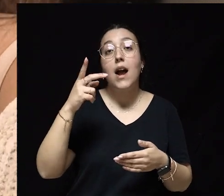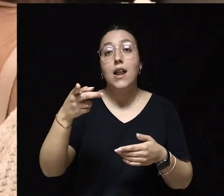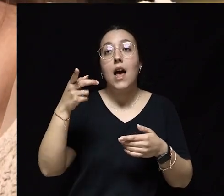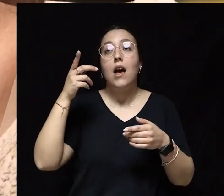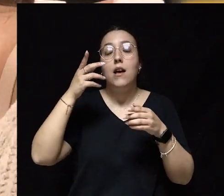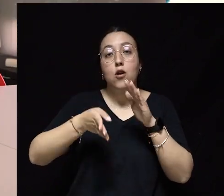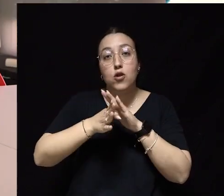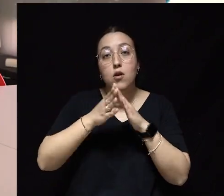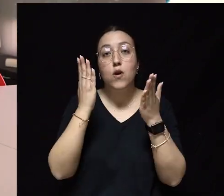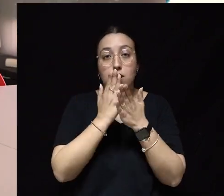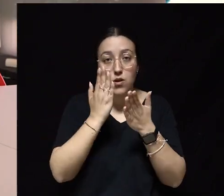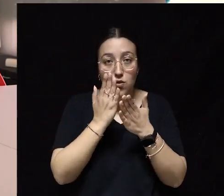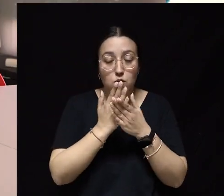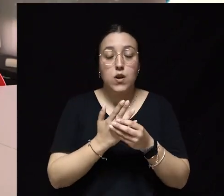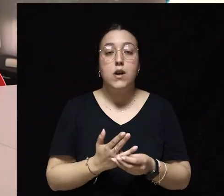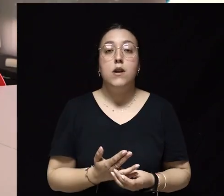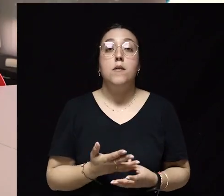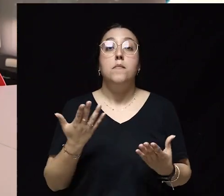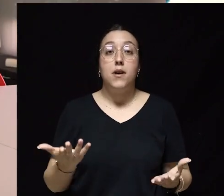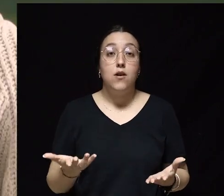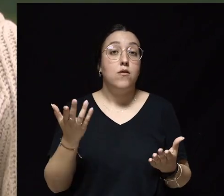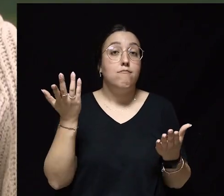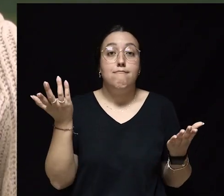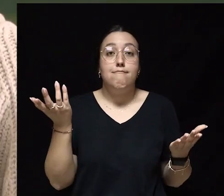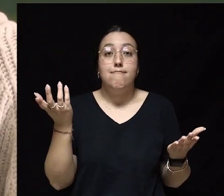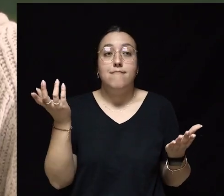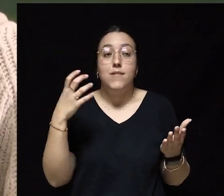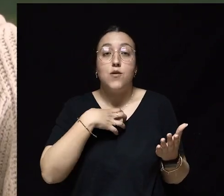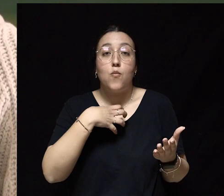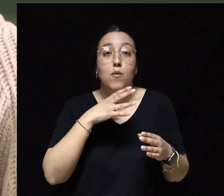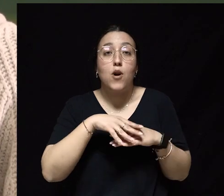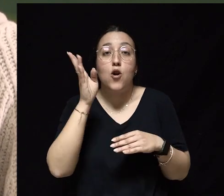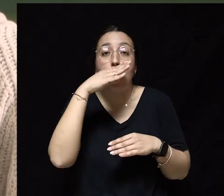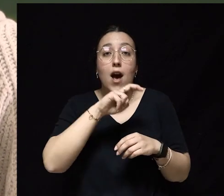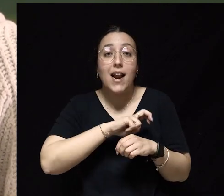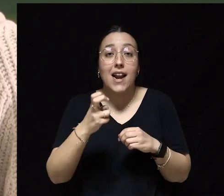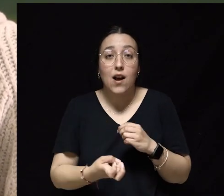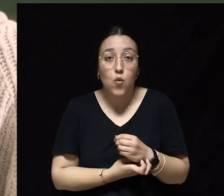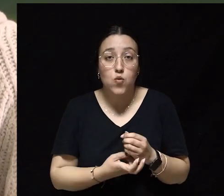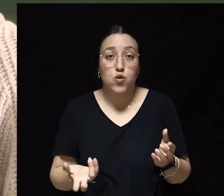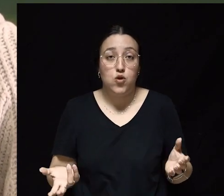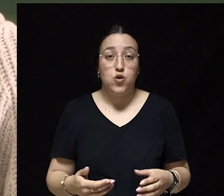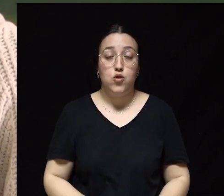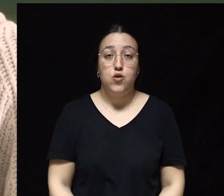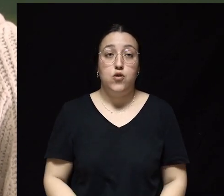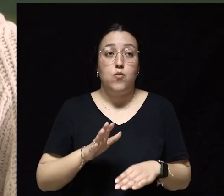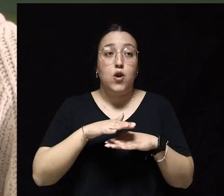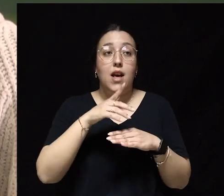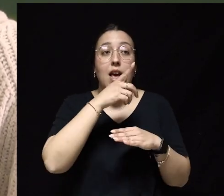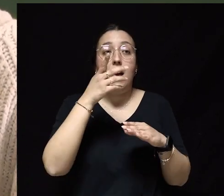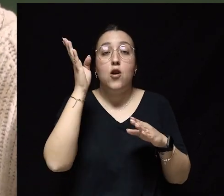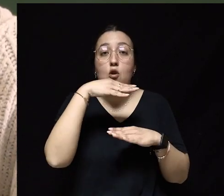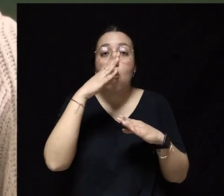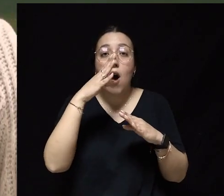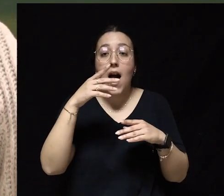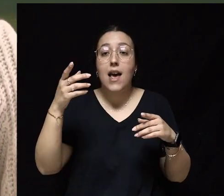conseguir erradicar un poco más el absentismo y conseguir el objetivo de que el alumnado de secundaria gradúe. Pero claro, no les otorgan de más recursos, o sea,